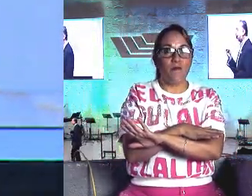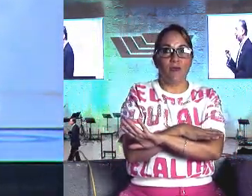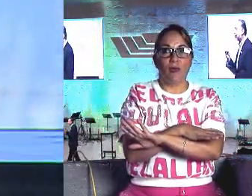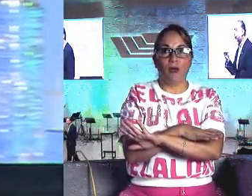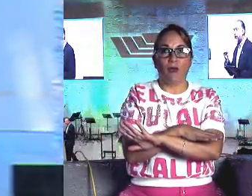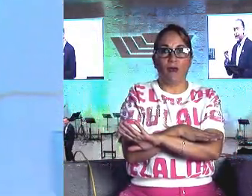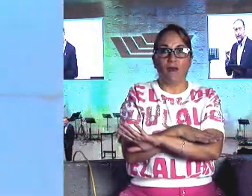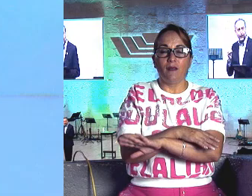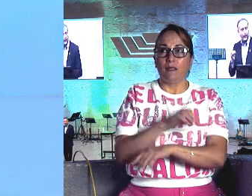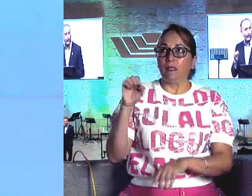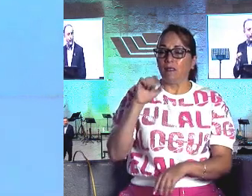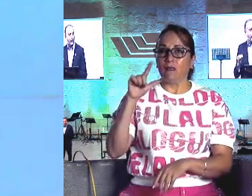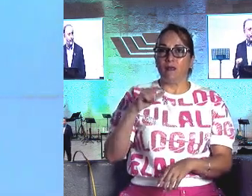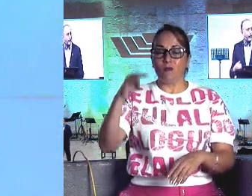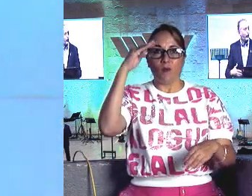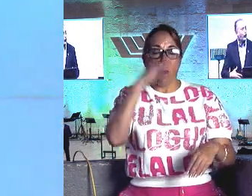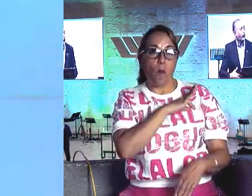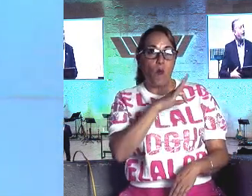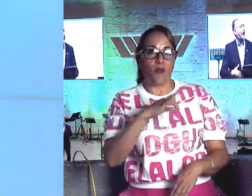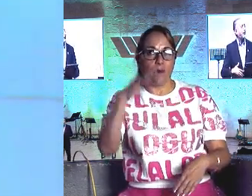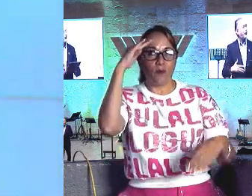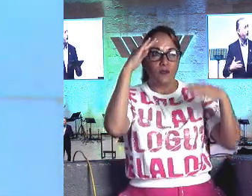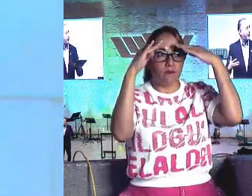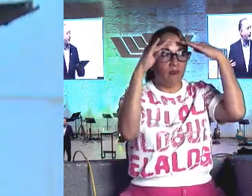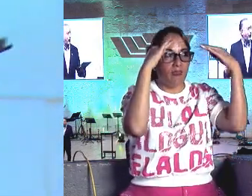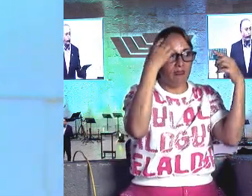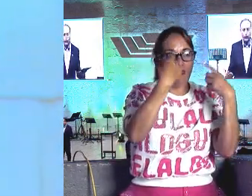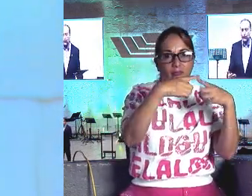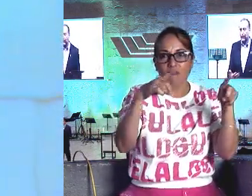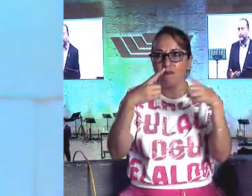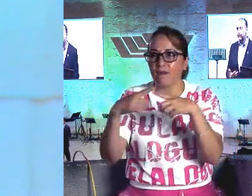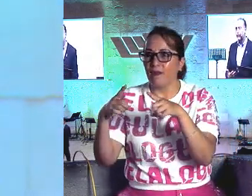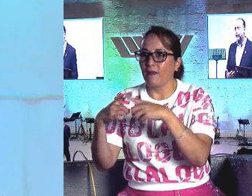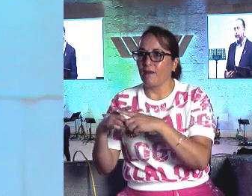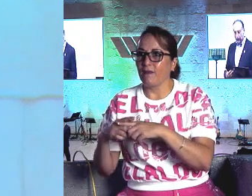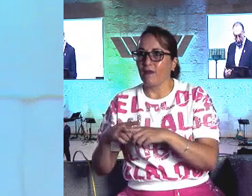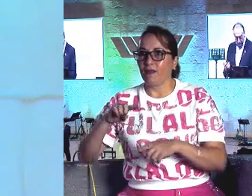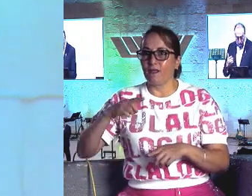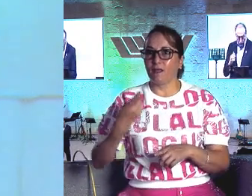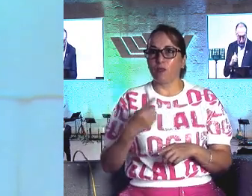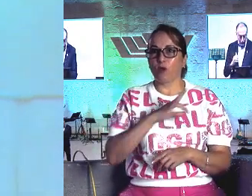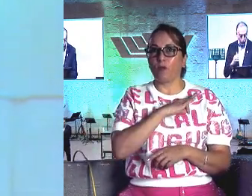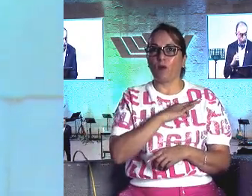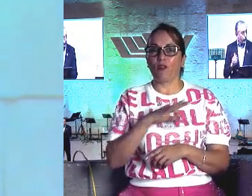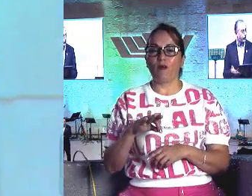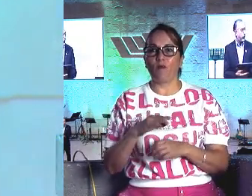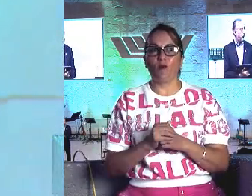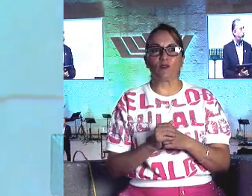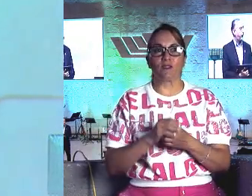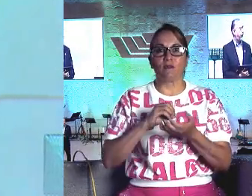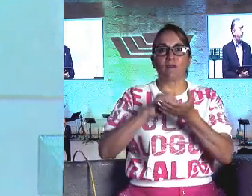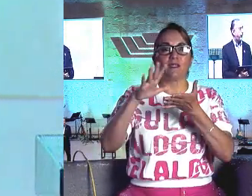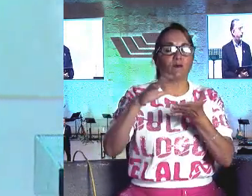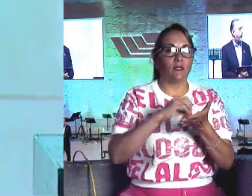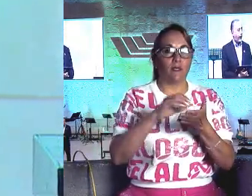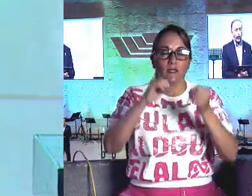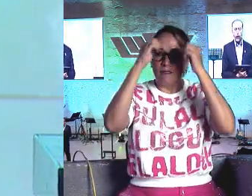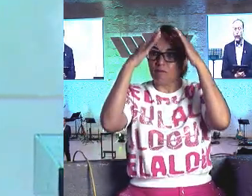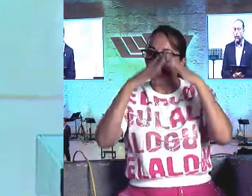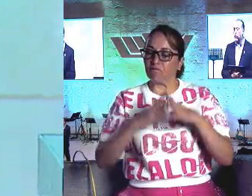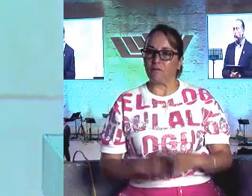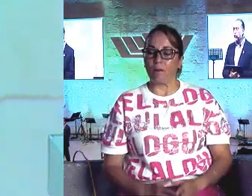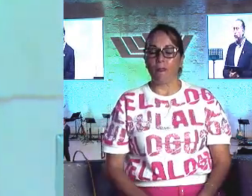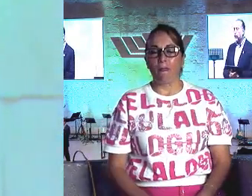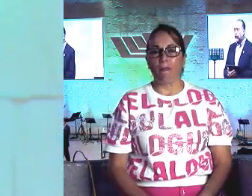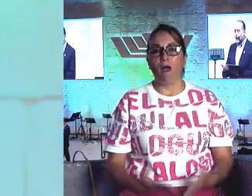pensar diferente, y eso lo transmite a los demás. Eso es lo que tú y yo tenemos que mirar. Ahora